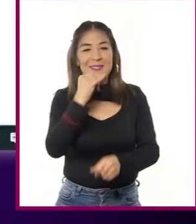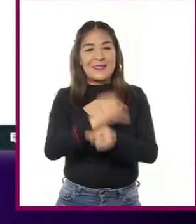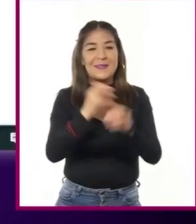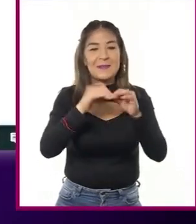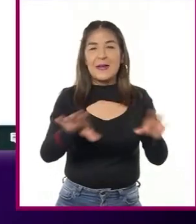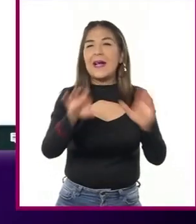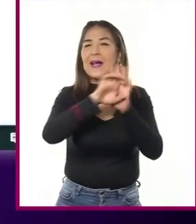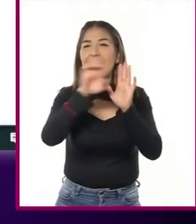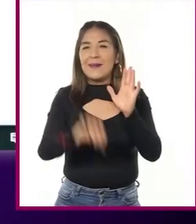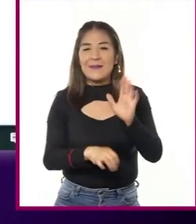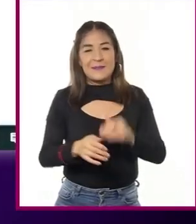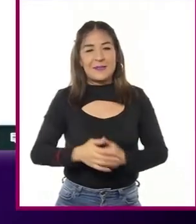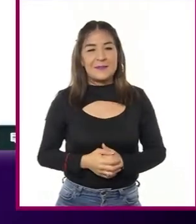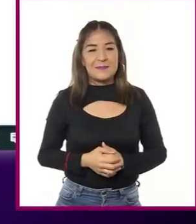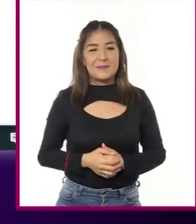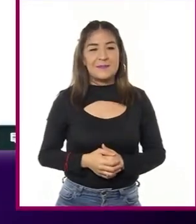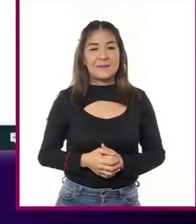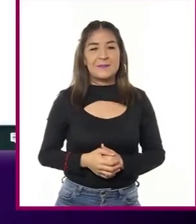ejemplo,